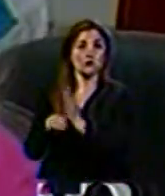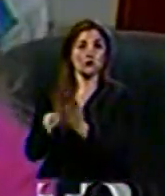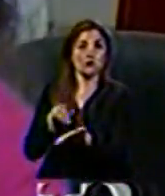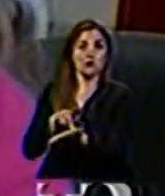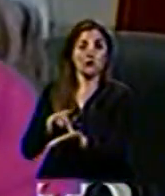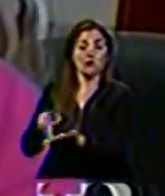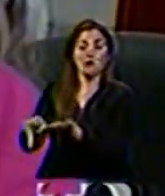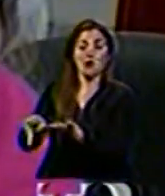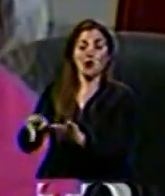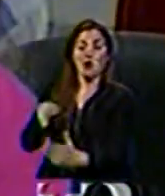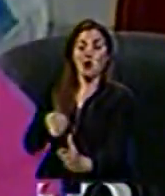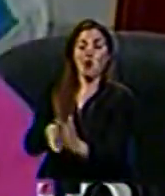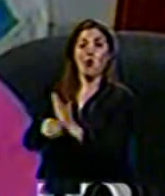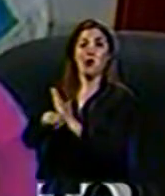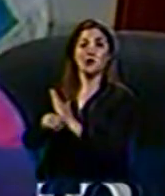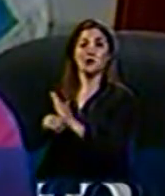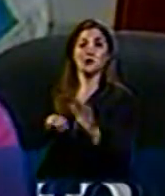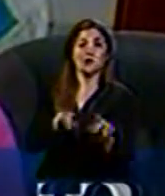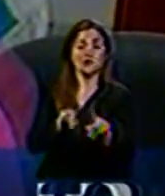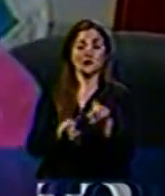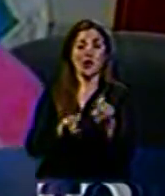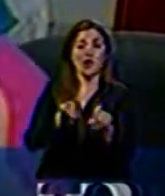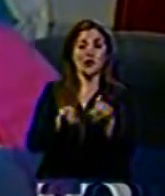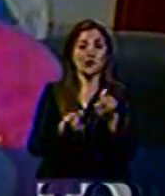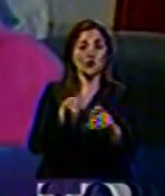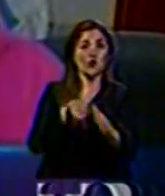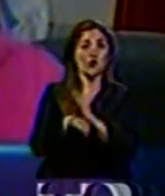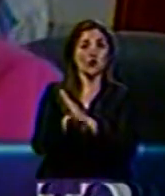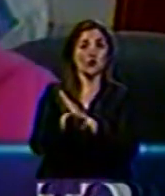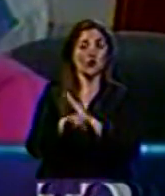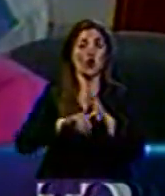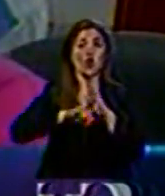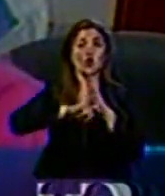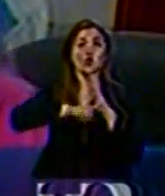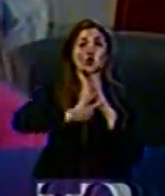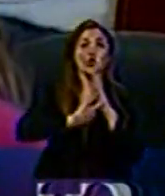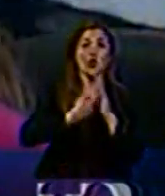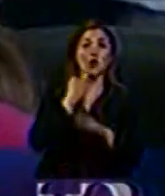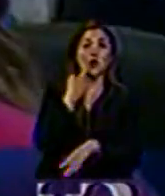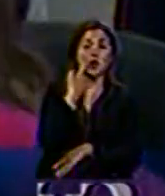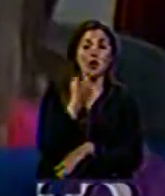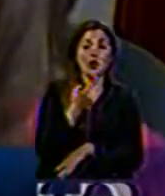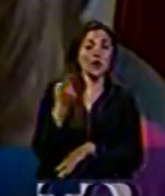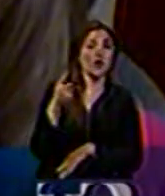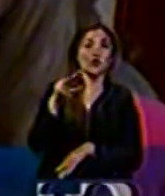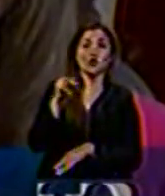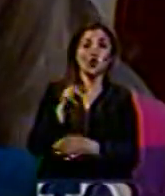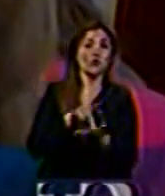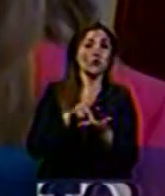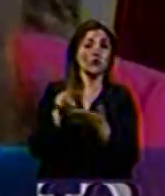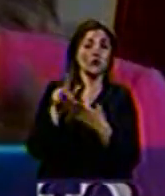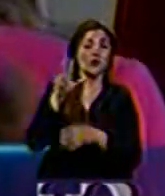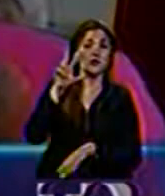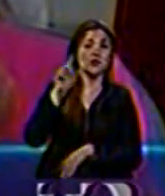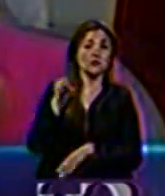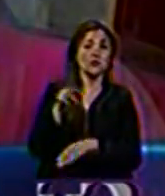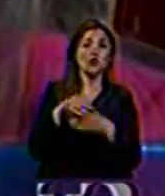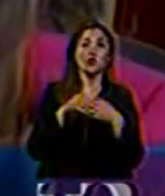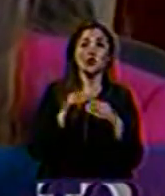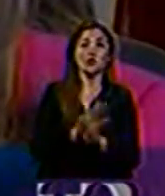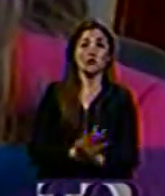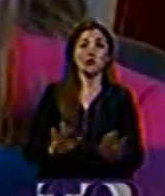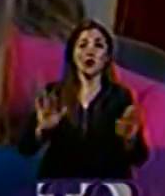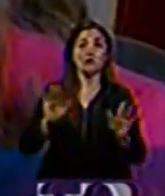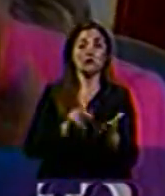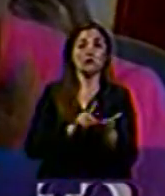alquiladas para guardar archivo pasivo, que según la Contraloría no se debió haber pagado más de $3,000. Se